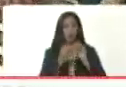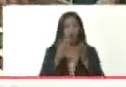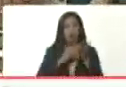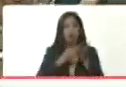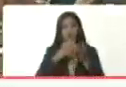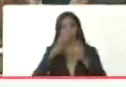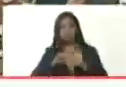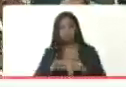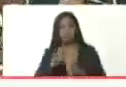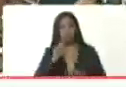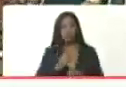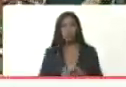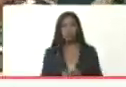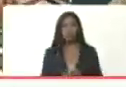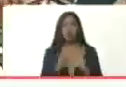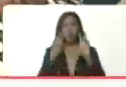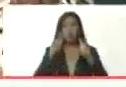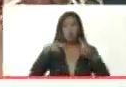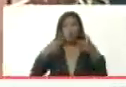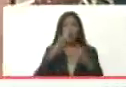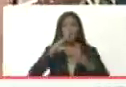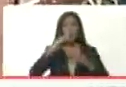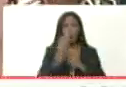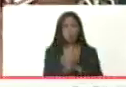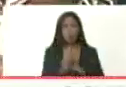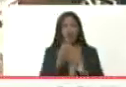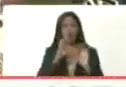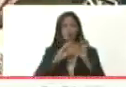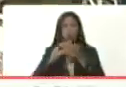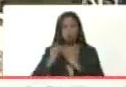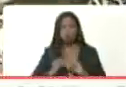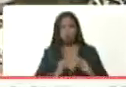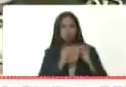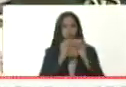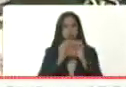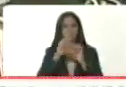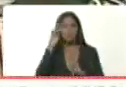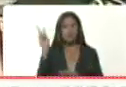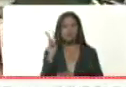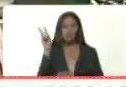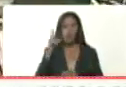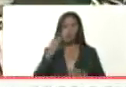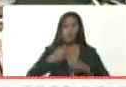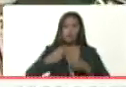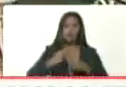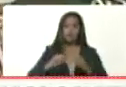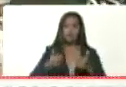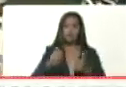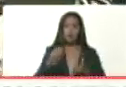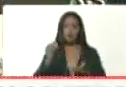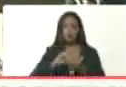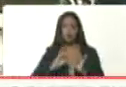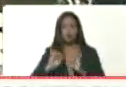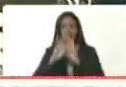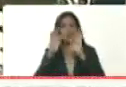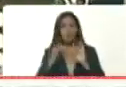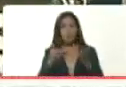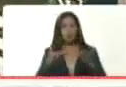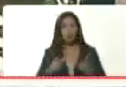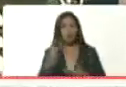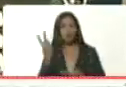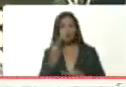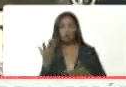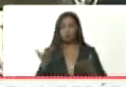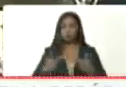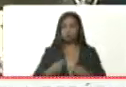la cultura del mantenimiento la escultura de la venezuela petrolera rentista dame dos tábara todo